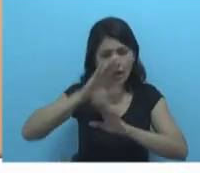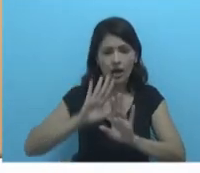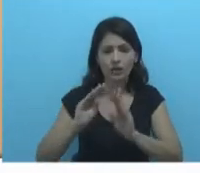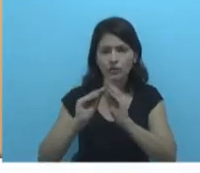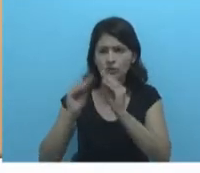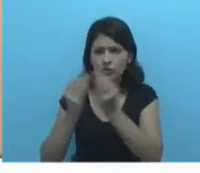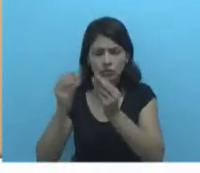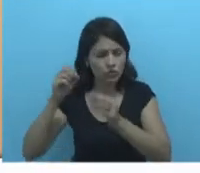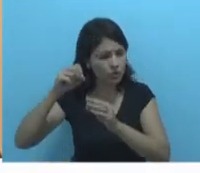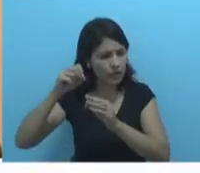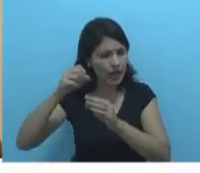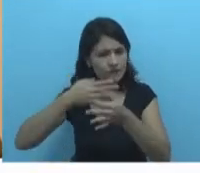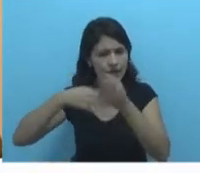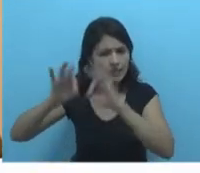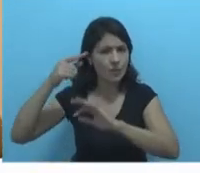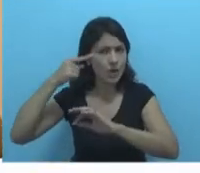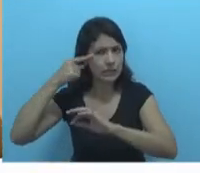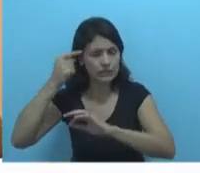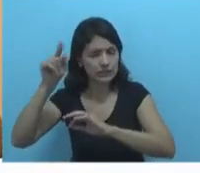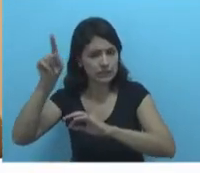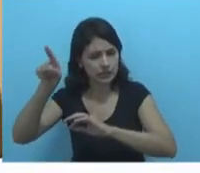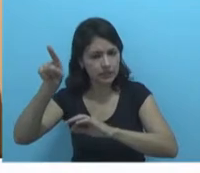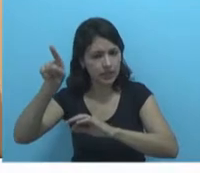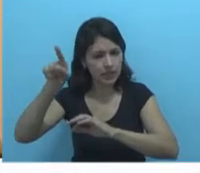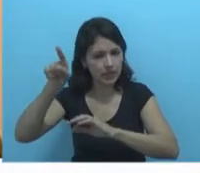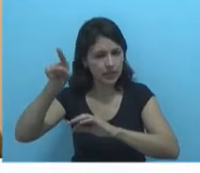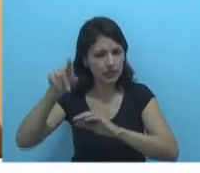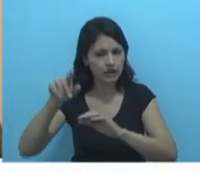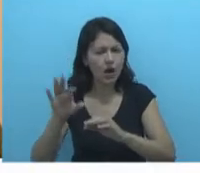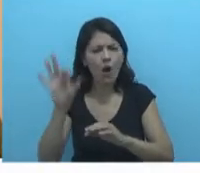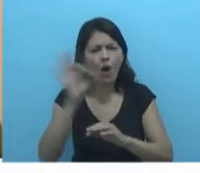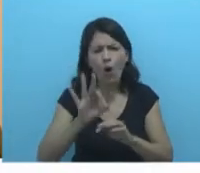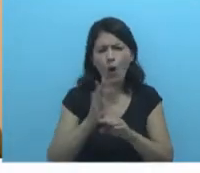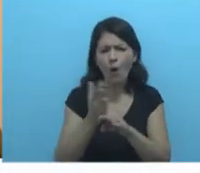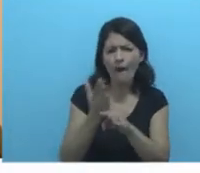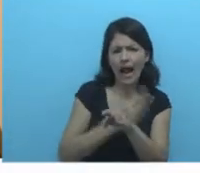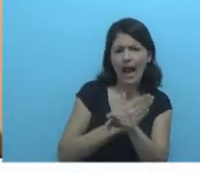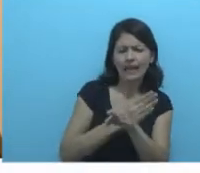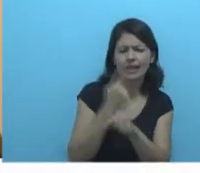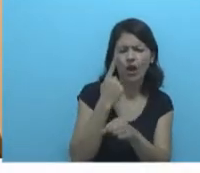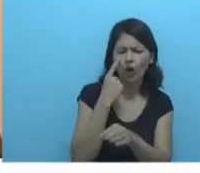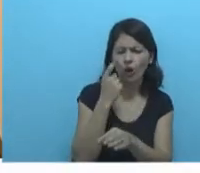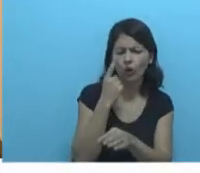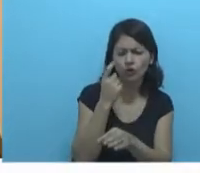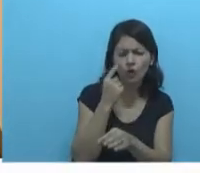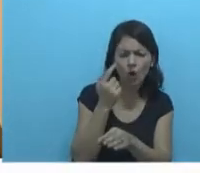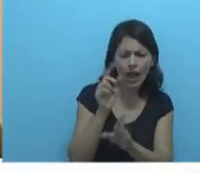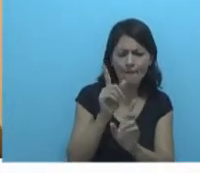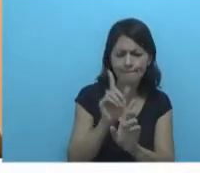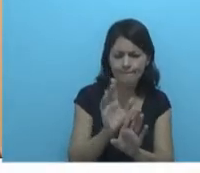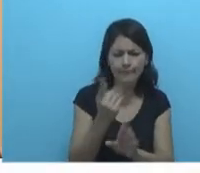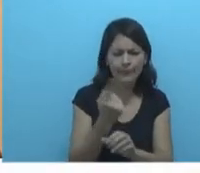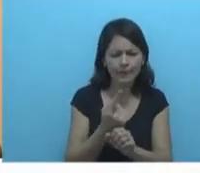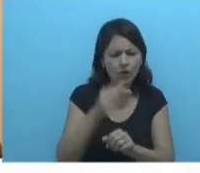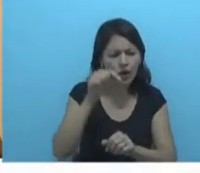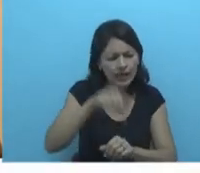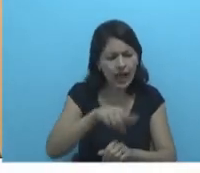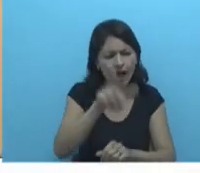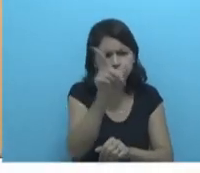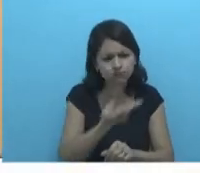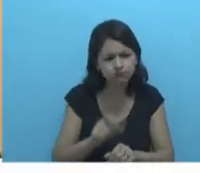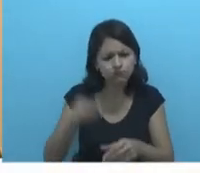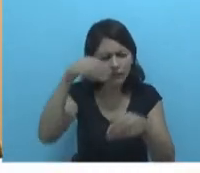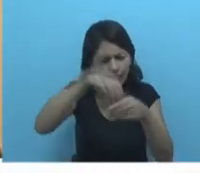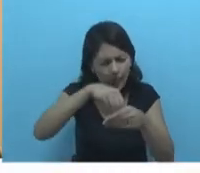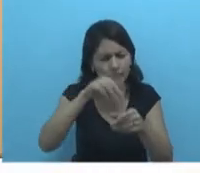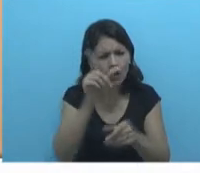no determinar alguna regulación que tenga que ver con la necesidad de que los precios